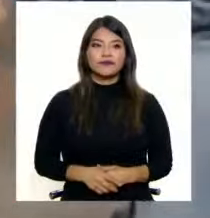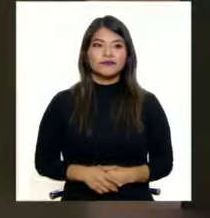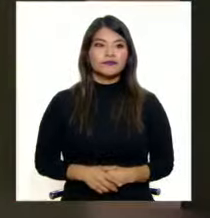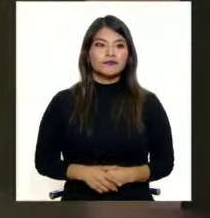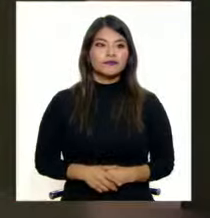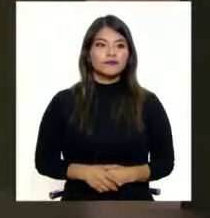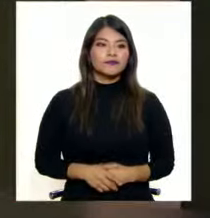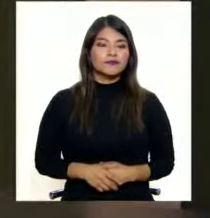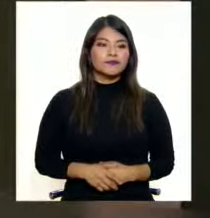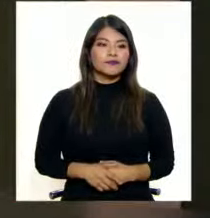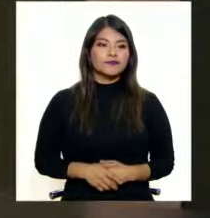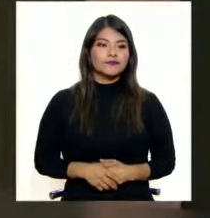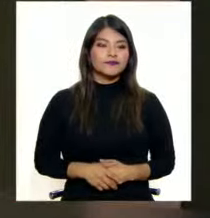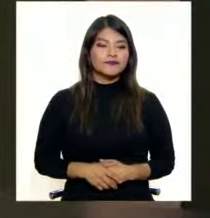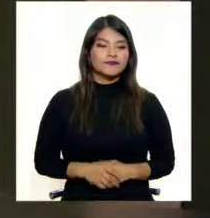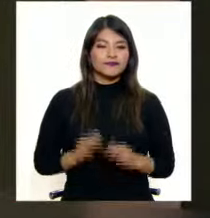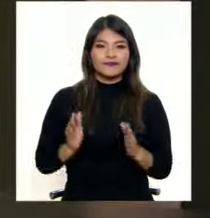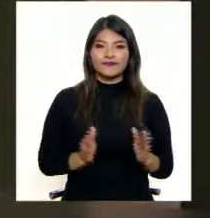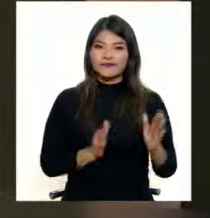establecidos 8:34 vamos con otras noticias